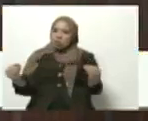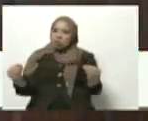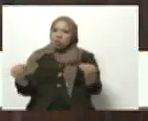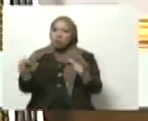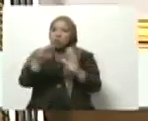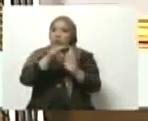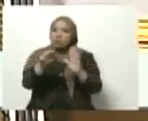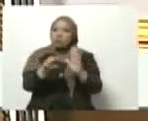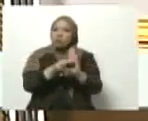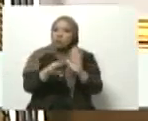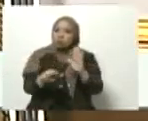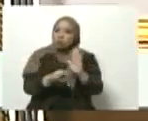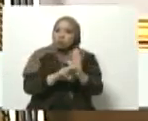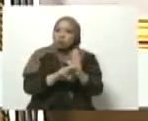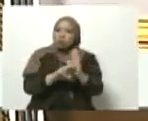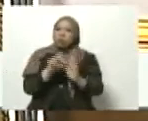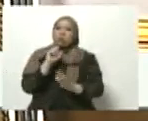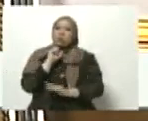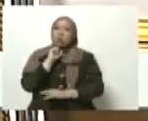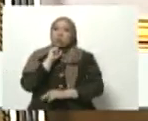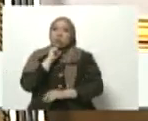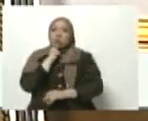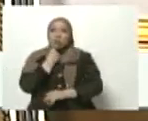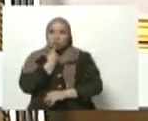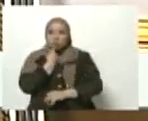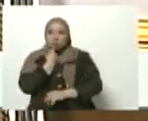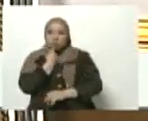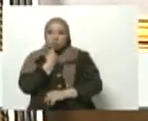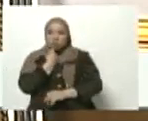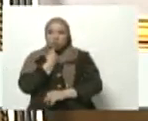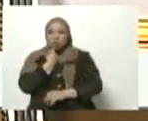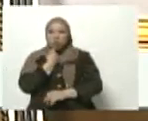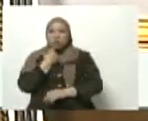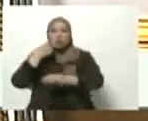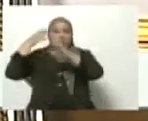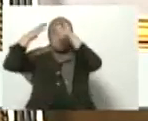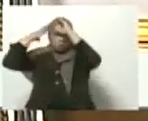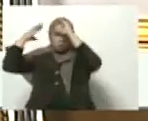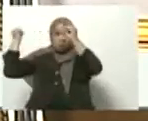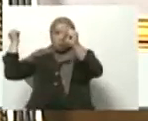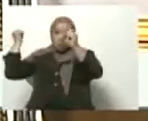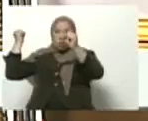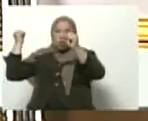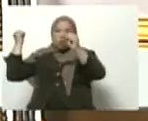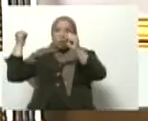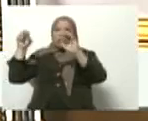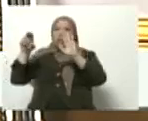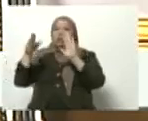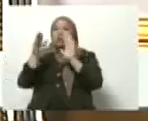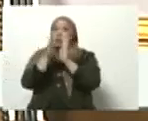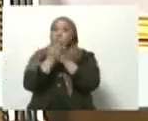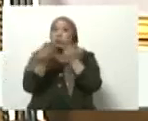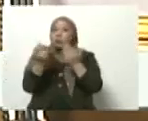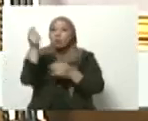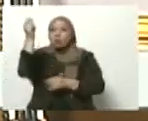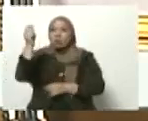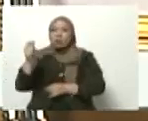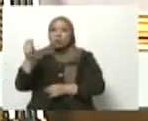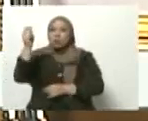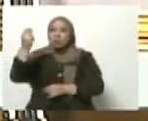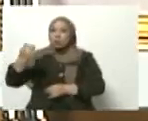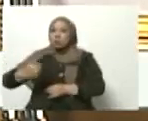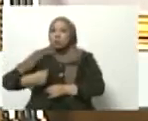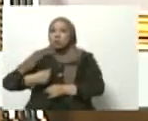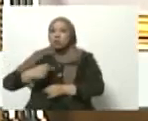reservas correspondientes de su condición como diplomático. Yo le recomendaría, querido diputado, que me haga esa pregunta a mí